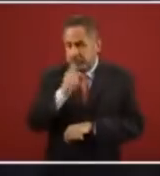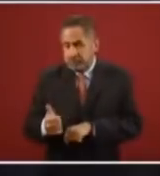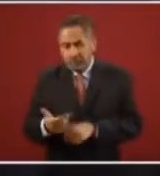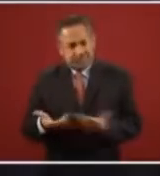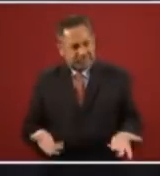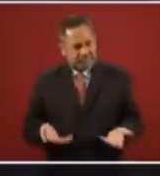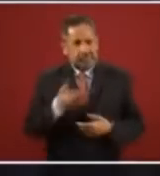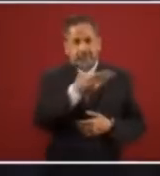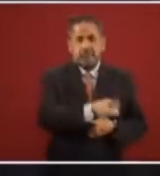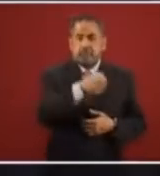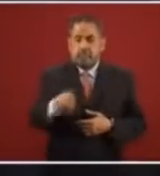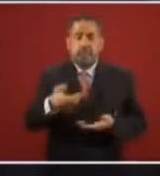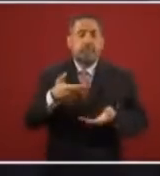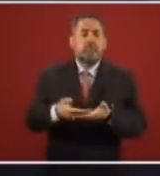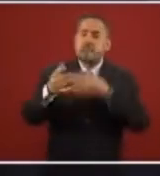está promoviendo